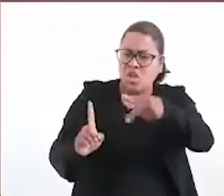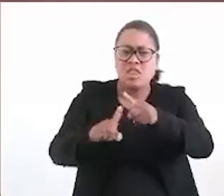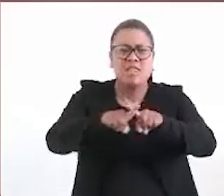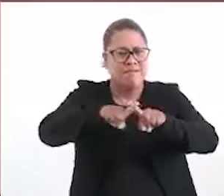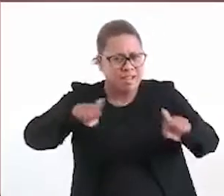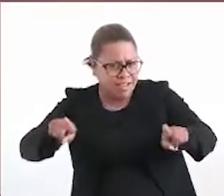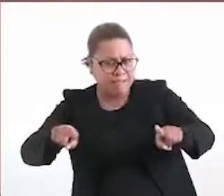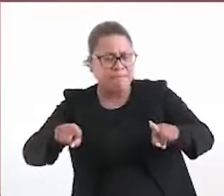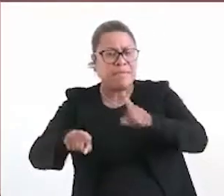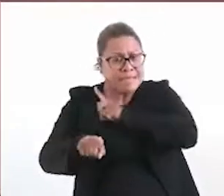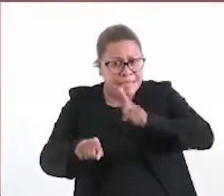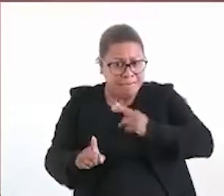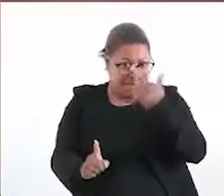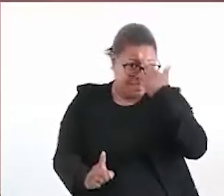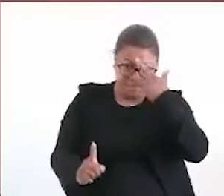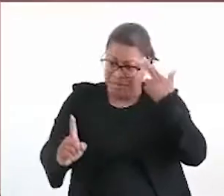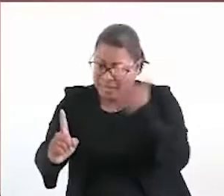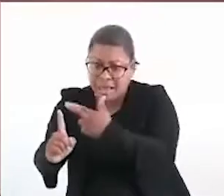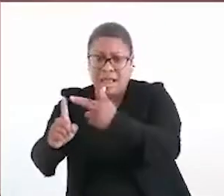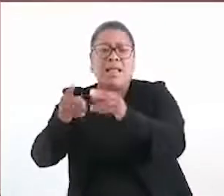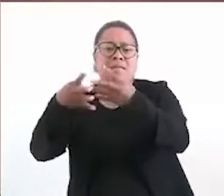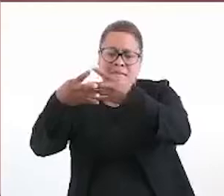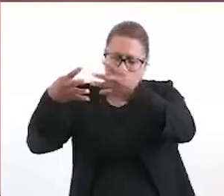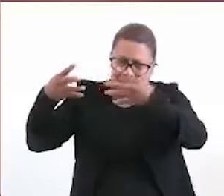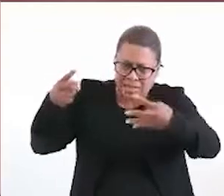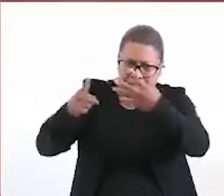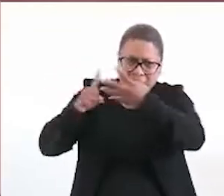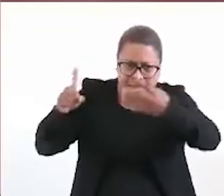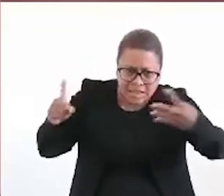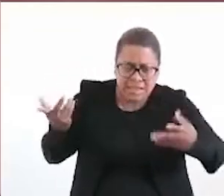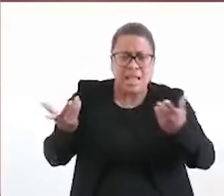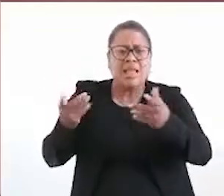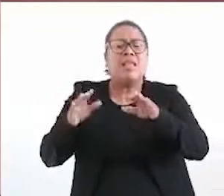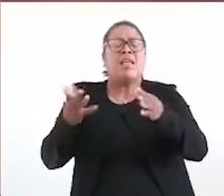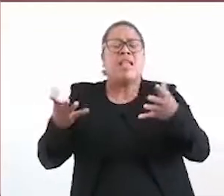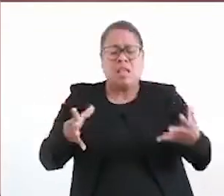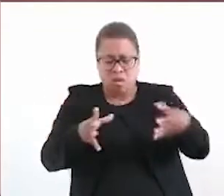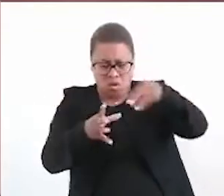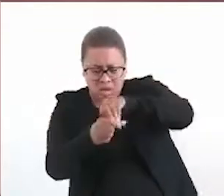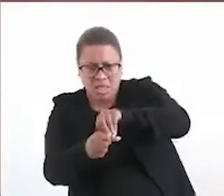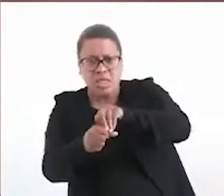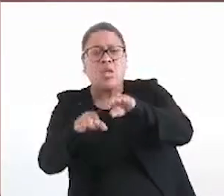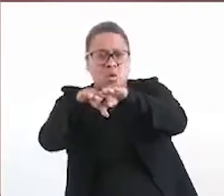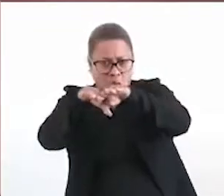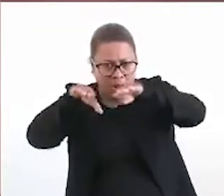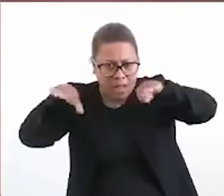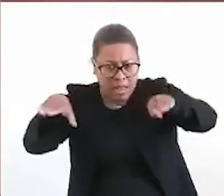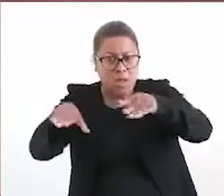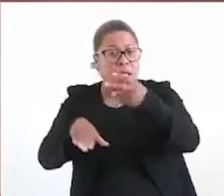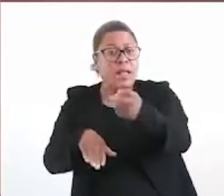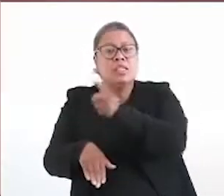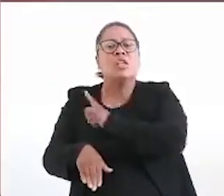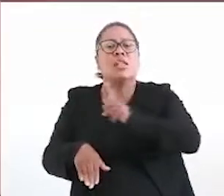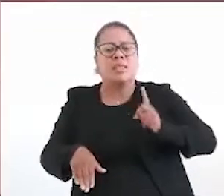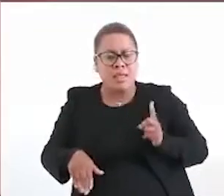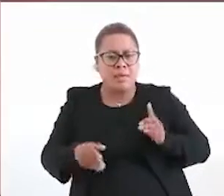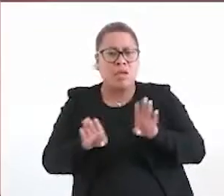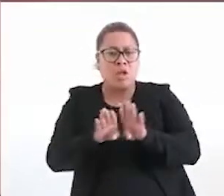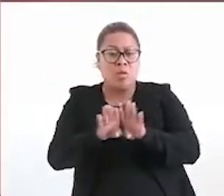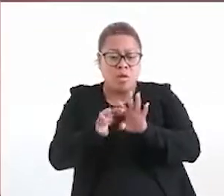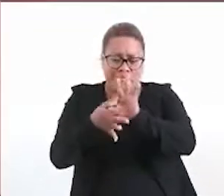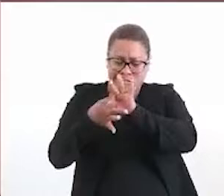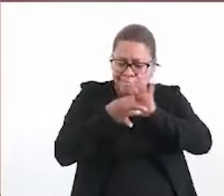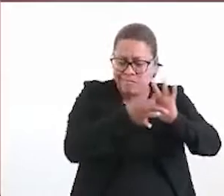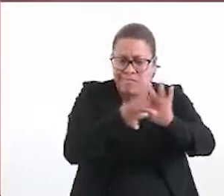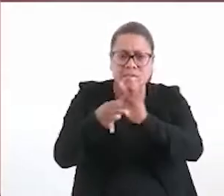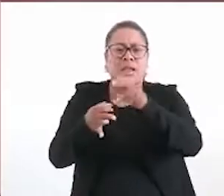visión. Debe ser respetuoso de la diversidad, incluyente, igualitario, y para ello debe tener como ejes